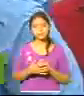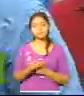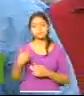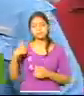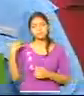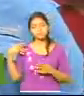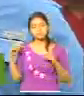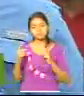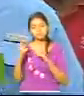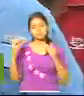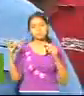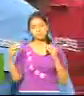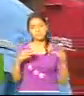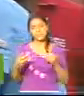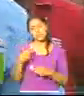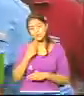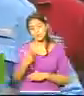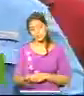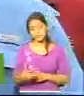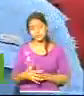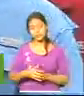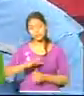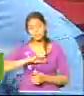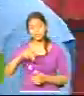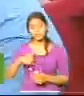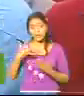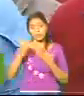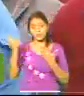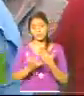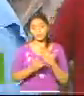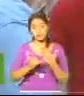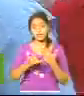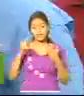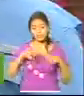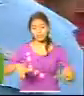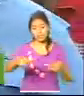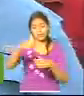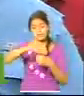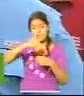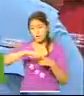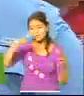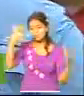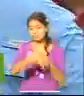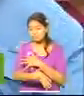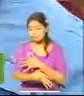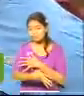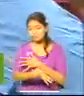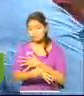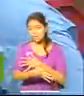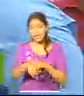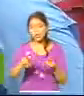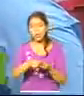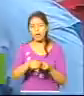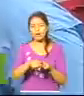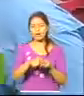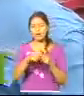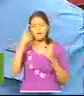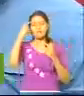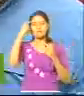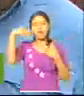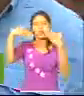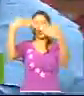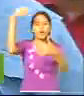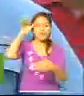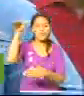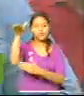rato conversando con los compañeros. Yo les decía que para nosotros el proyecto Planicie de Maracaibo tiene que ser como un viaje hacia el futuro. Que